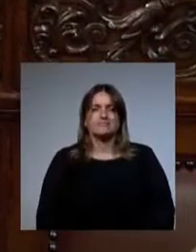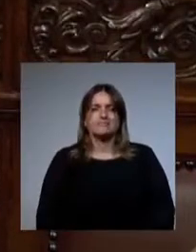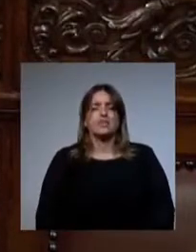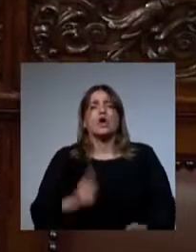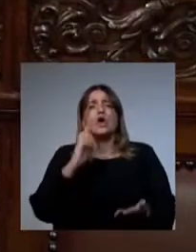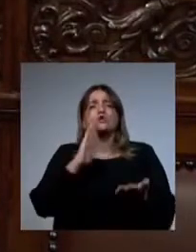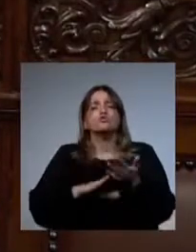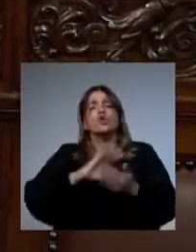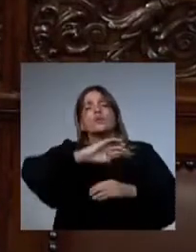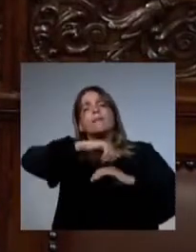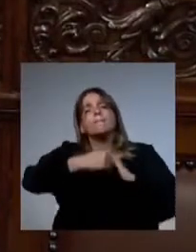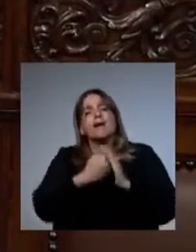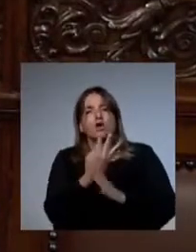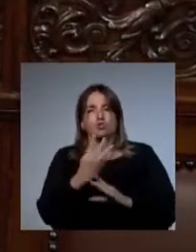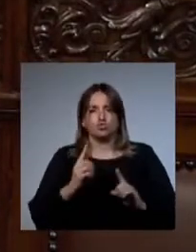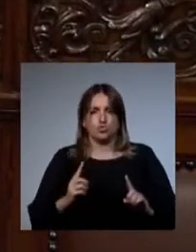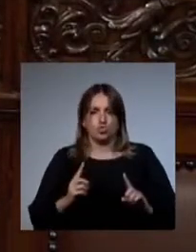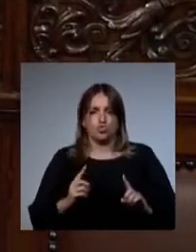sobre el Mercosur,